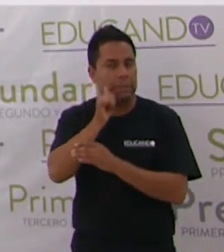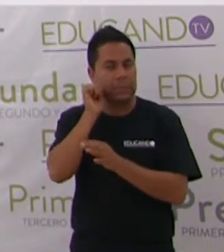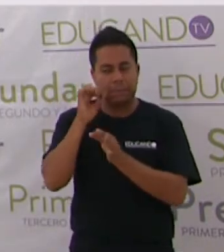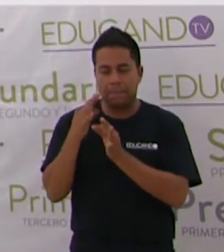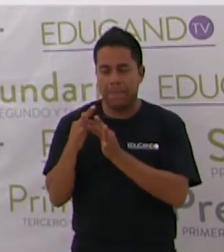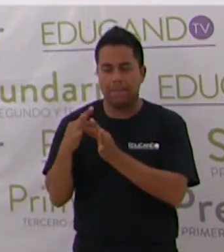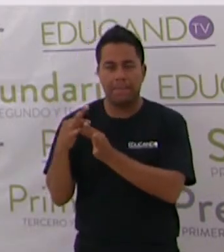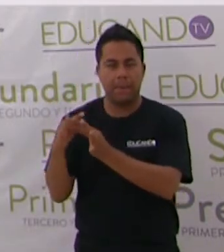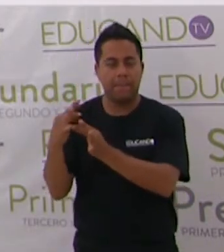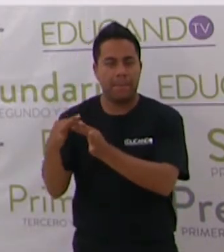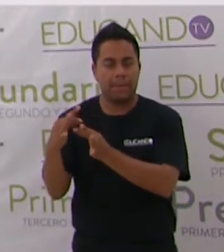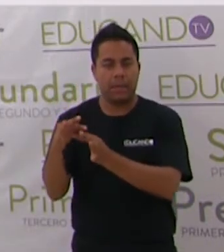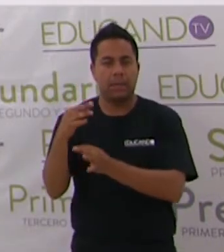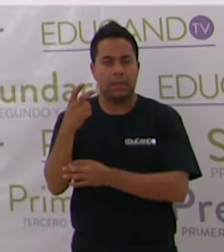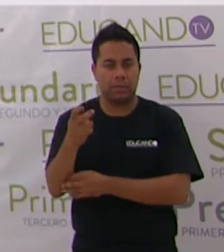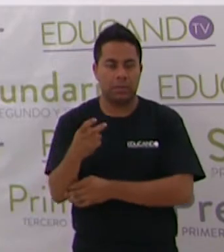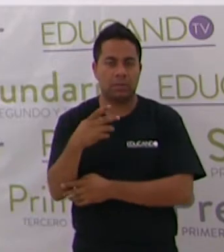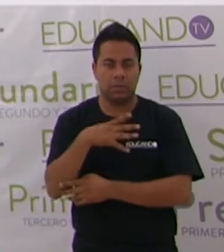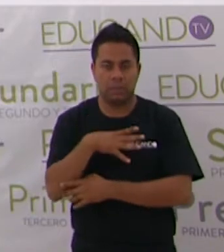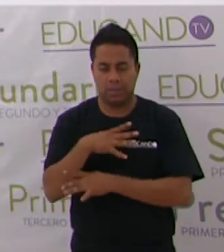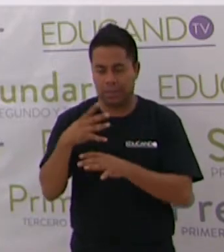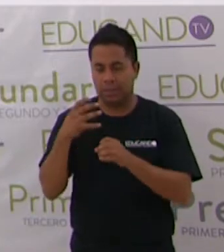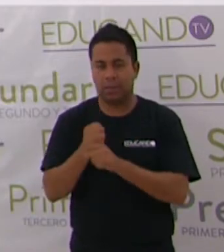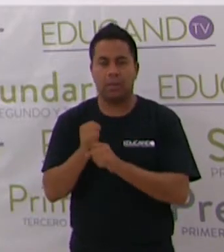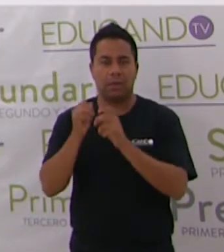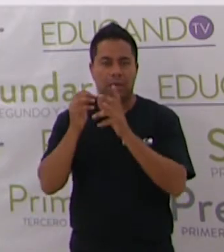y se llama así.